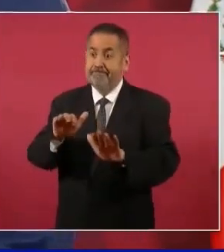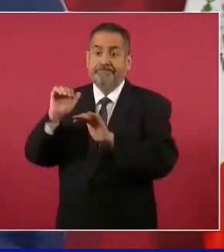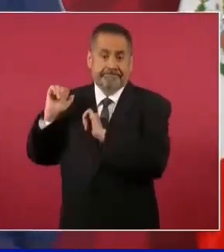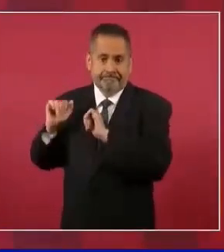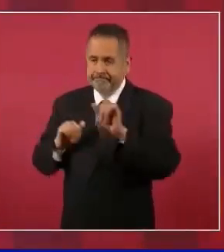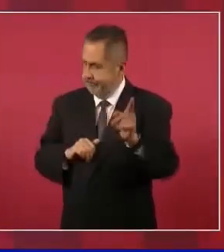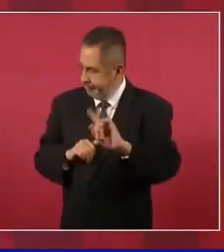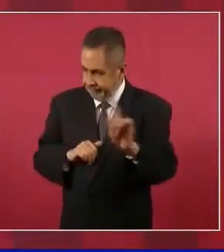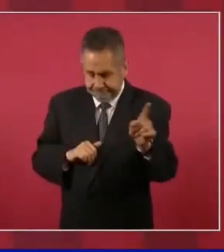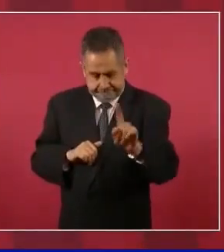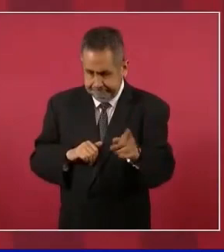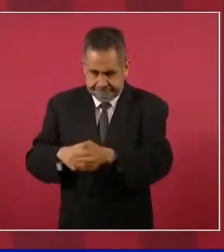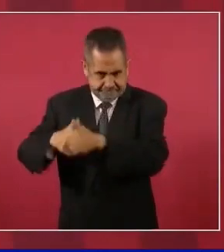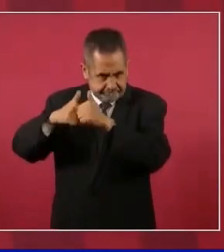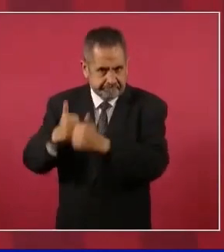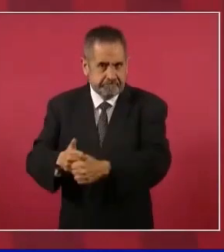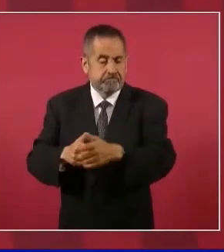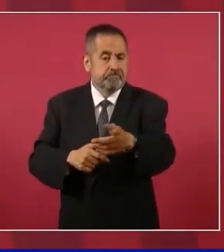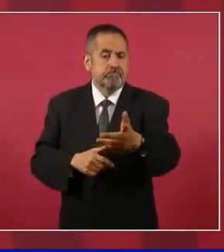eso hasta